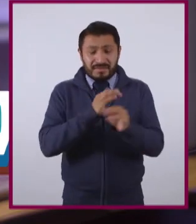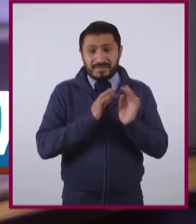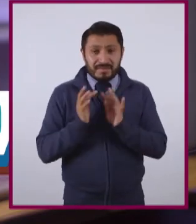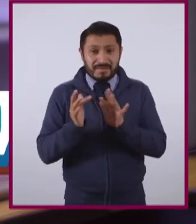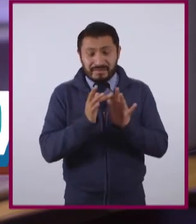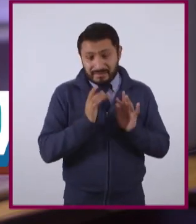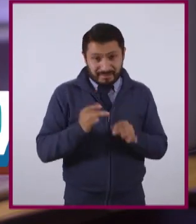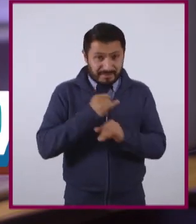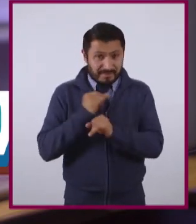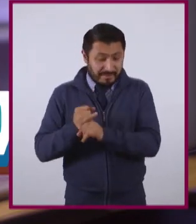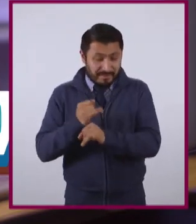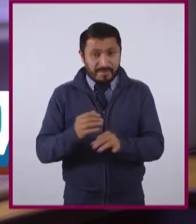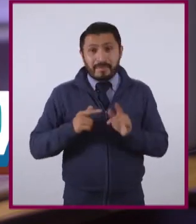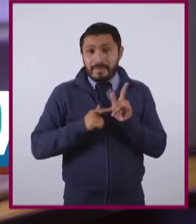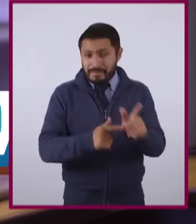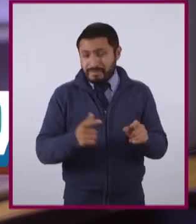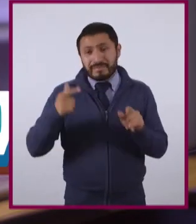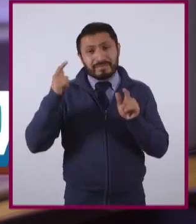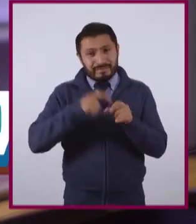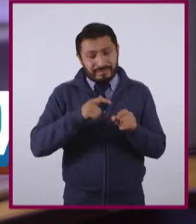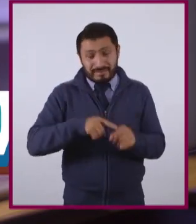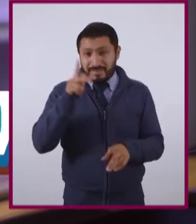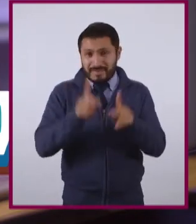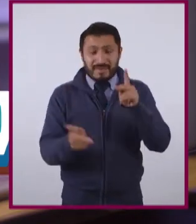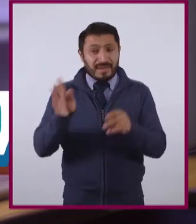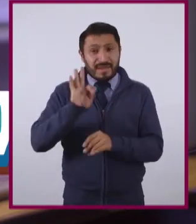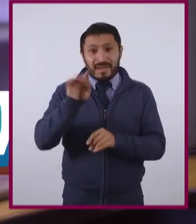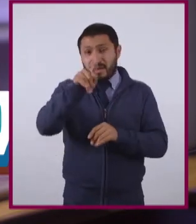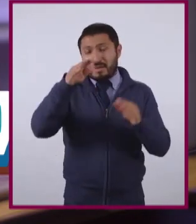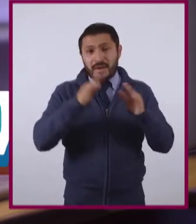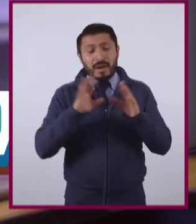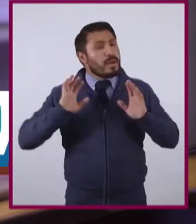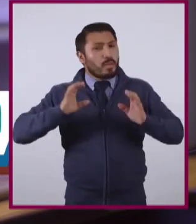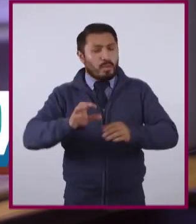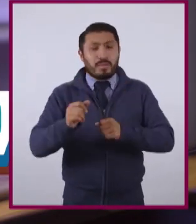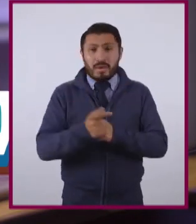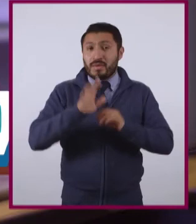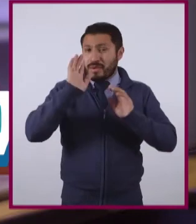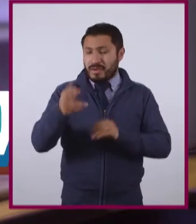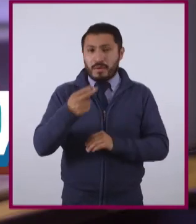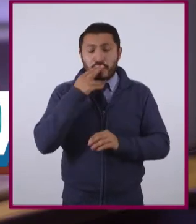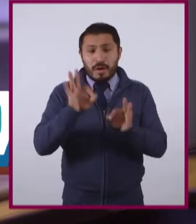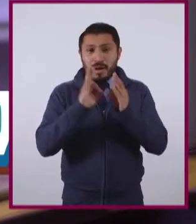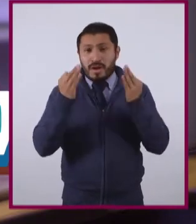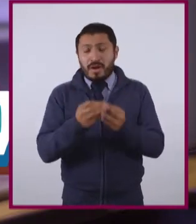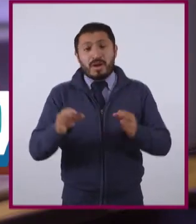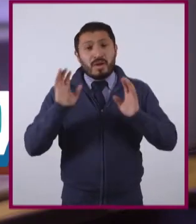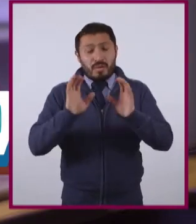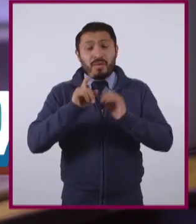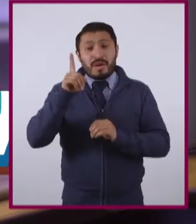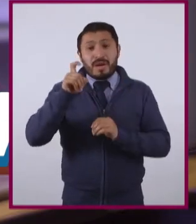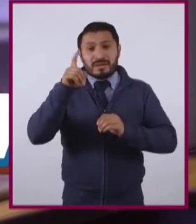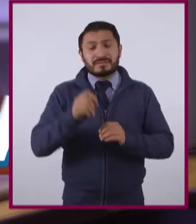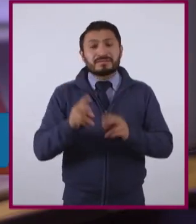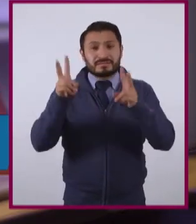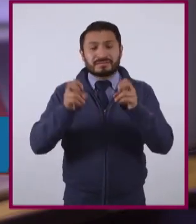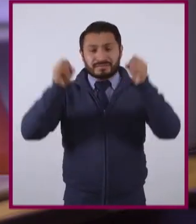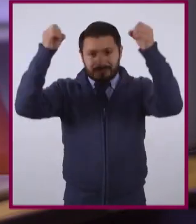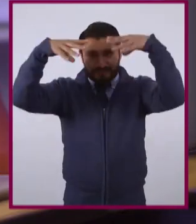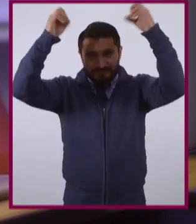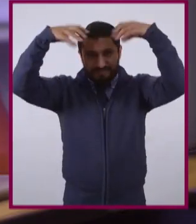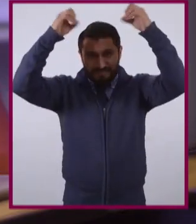estén en contacto con nosotros y nos platiquen si en sus casas o comunidades ya implementan medidas de ahorro y sistemas de recolección de agua.